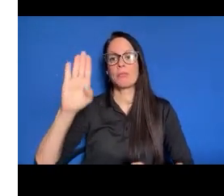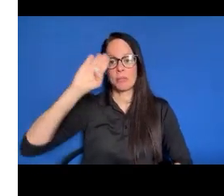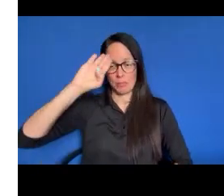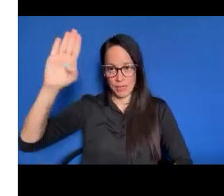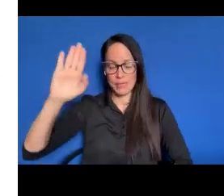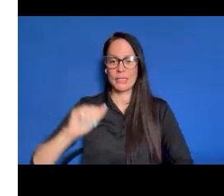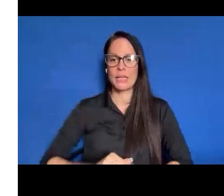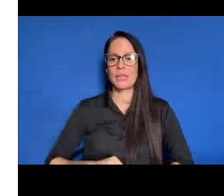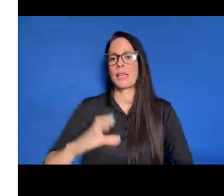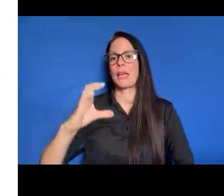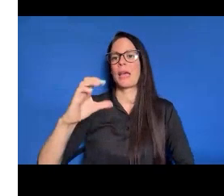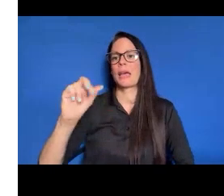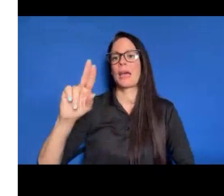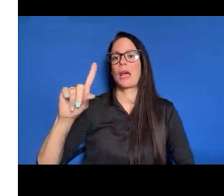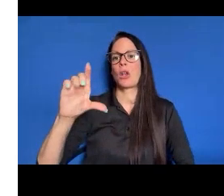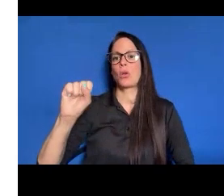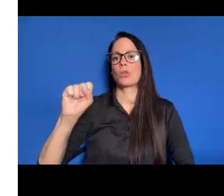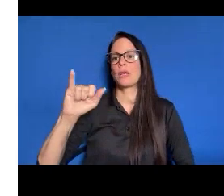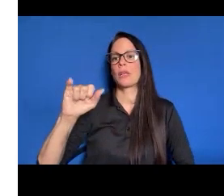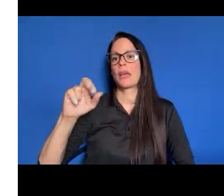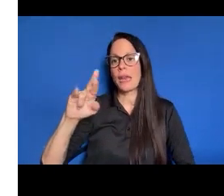Santiago.